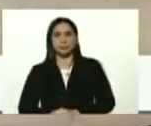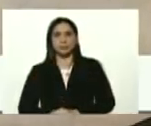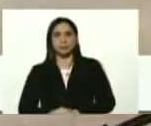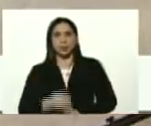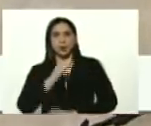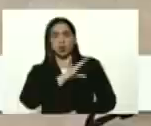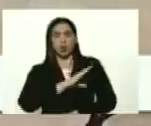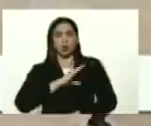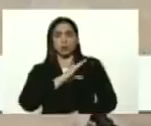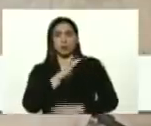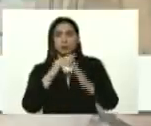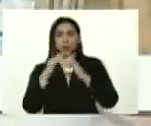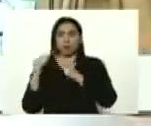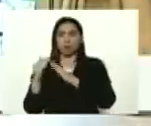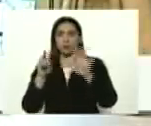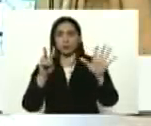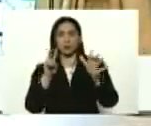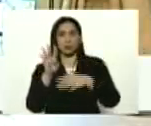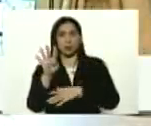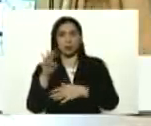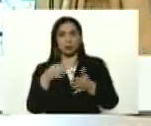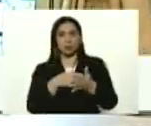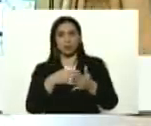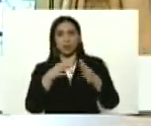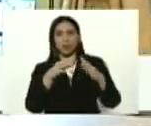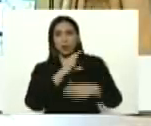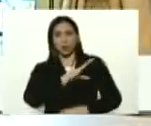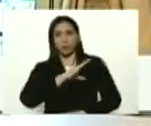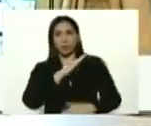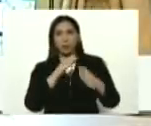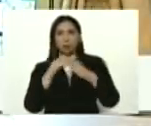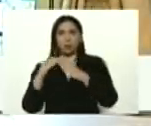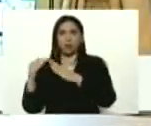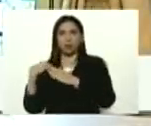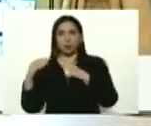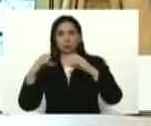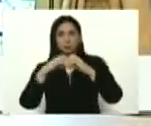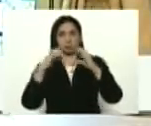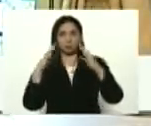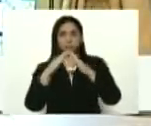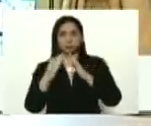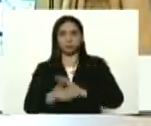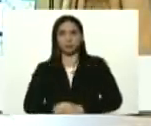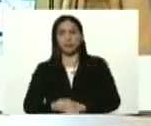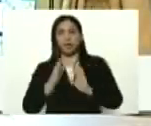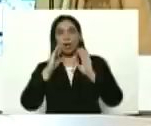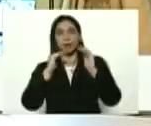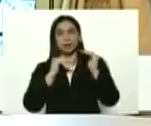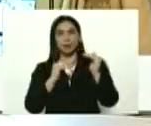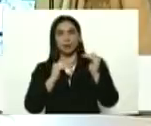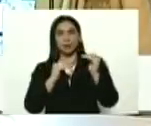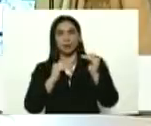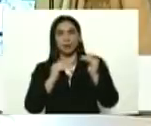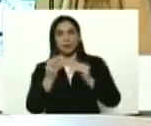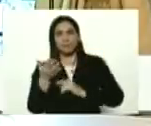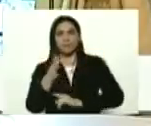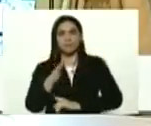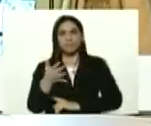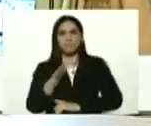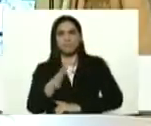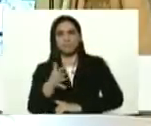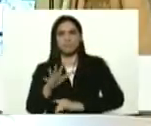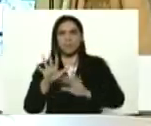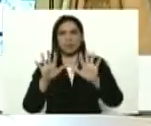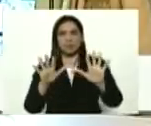Comités de hogares, 74.000 comités de hogares de la patria, que atienden un promedio de 10